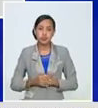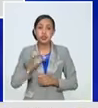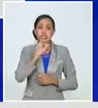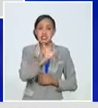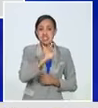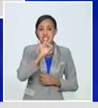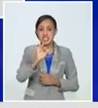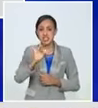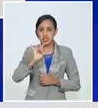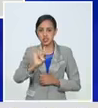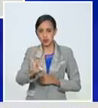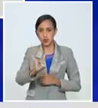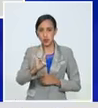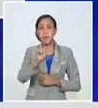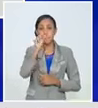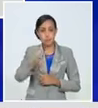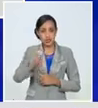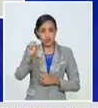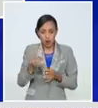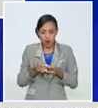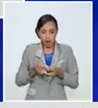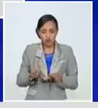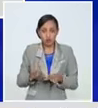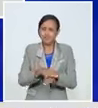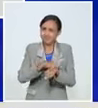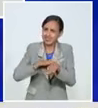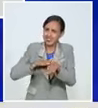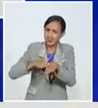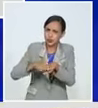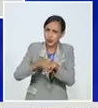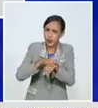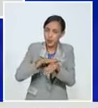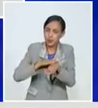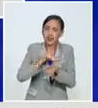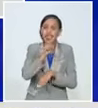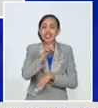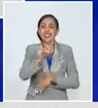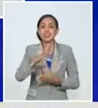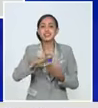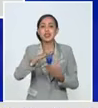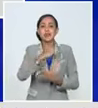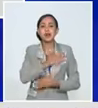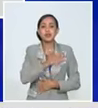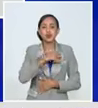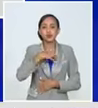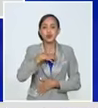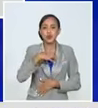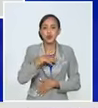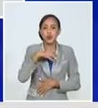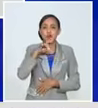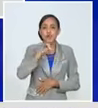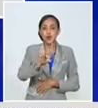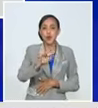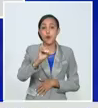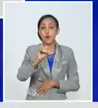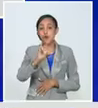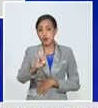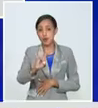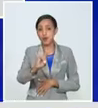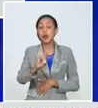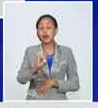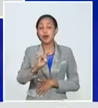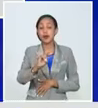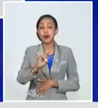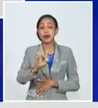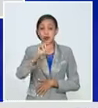779 casos, el 13 de marzo que tuvimos 909 casos